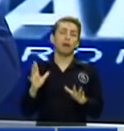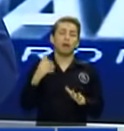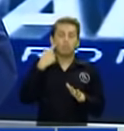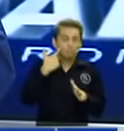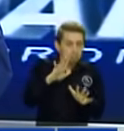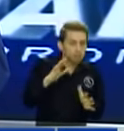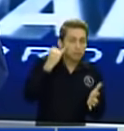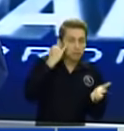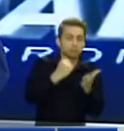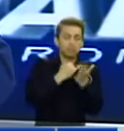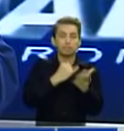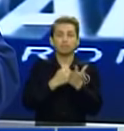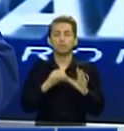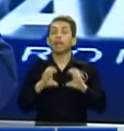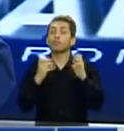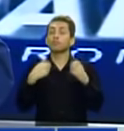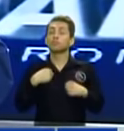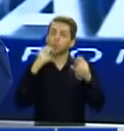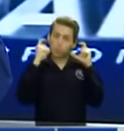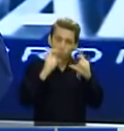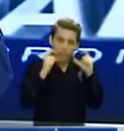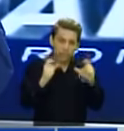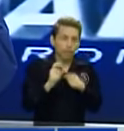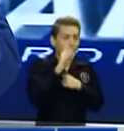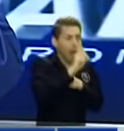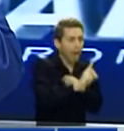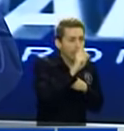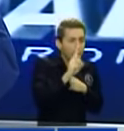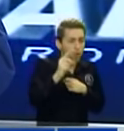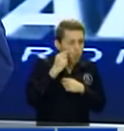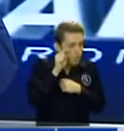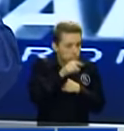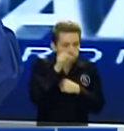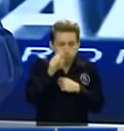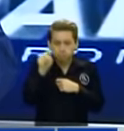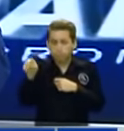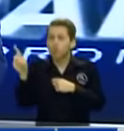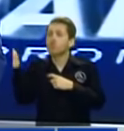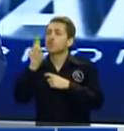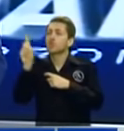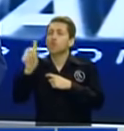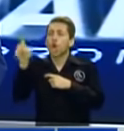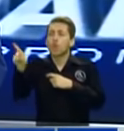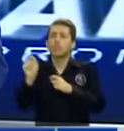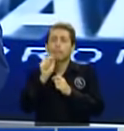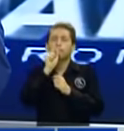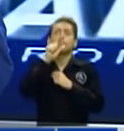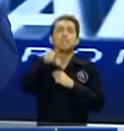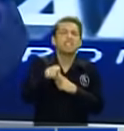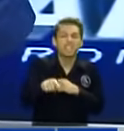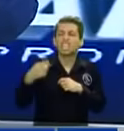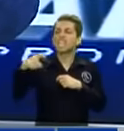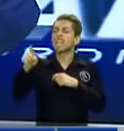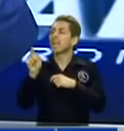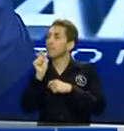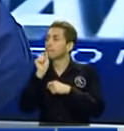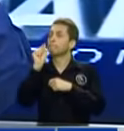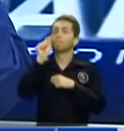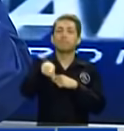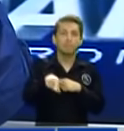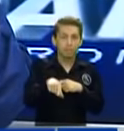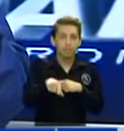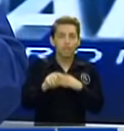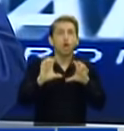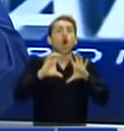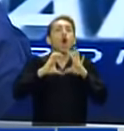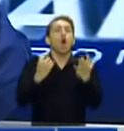nosotros tenemos que tener mucho cuidado con cada caso para poder saber de dónde se contaminó, quién lo contagió, si fue deportado